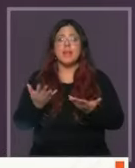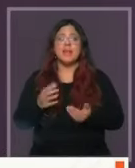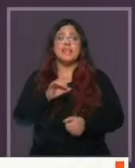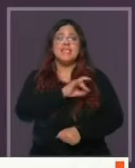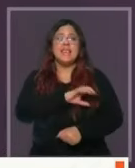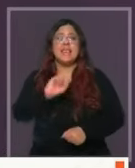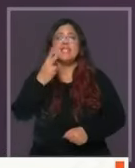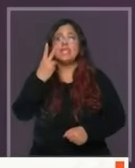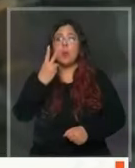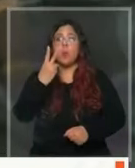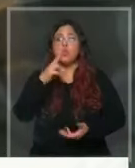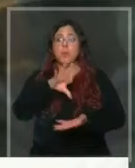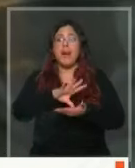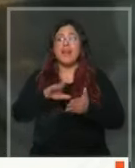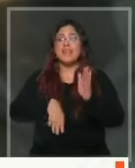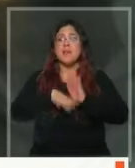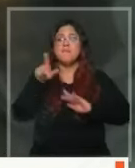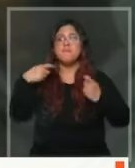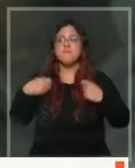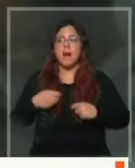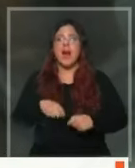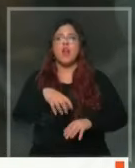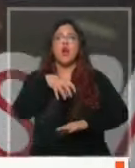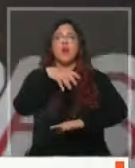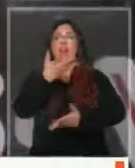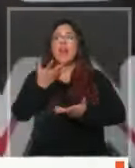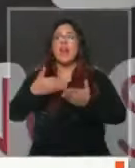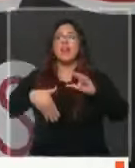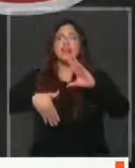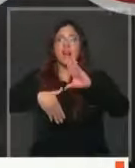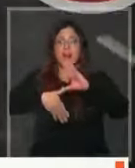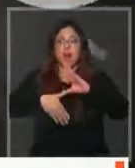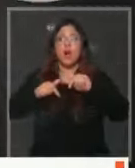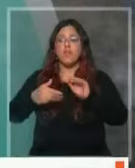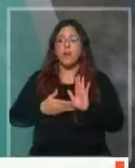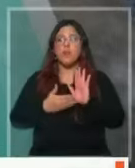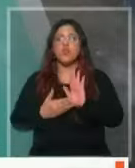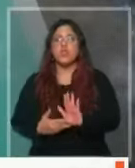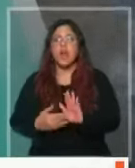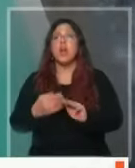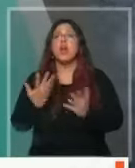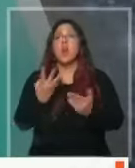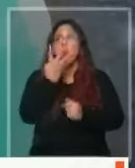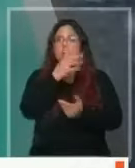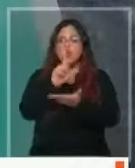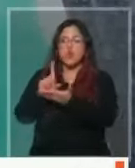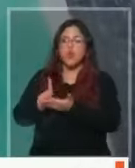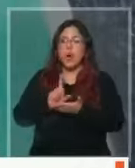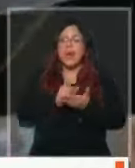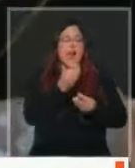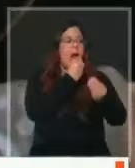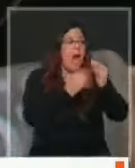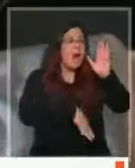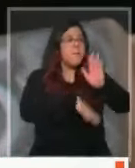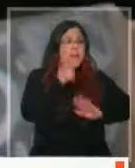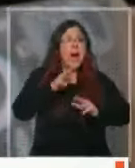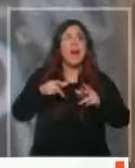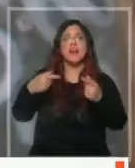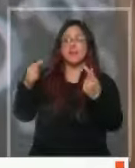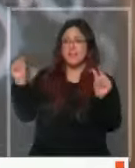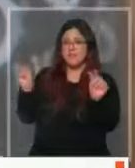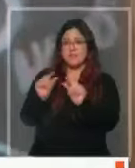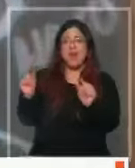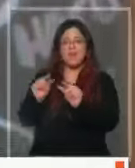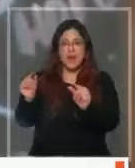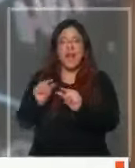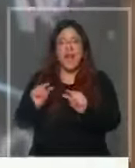más caro de la región. Por eso aquí te mostraremos cuatro lugares en donde se puede comer más por menos y para todos los gustos. En rigor, todo lo que quieras